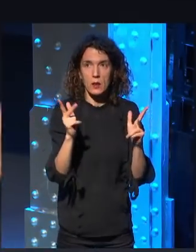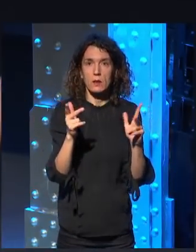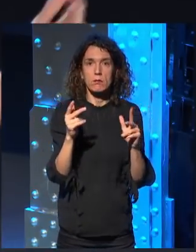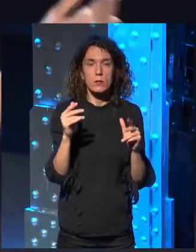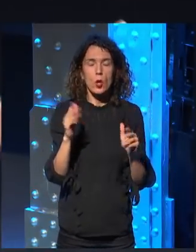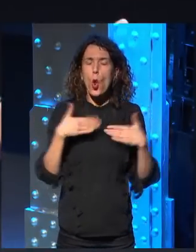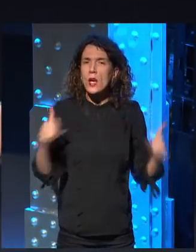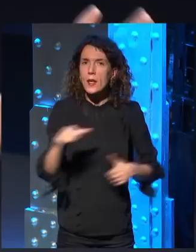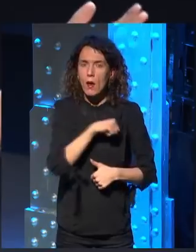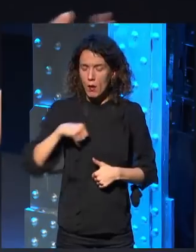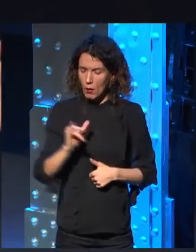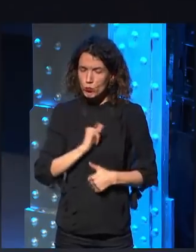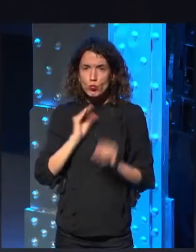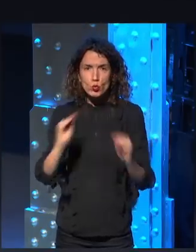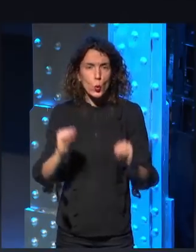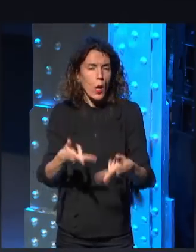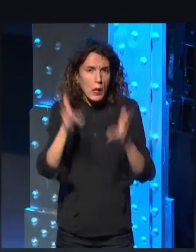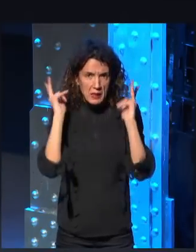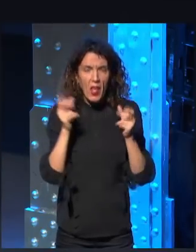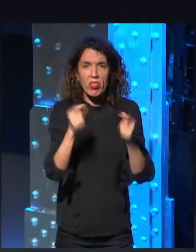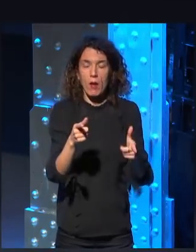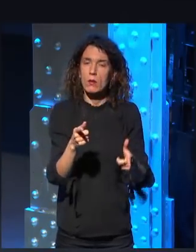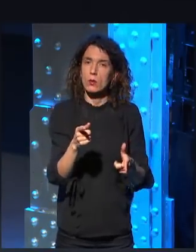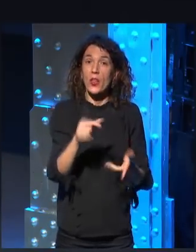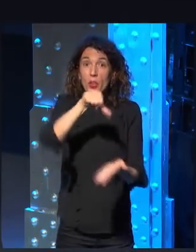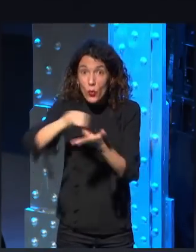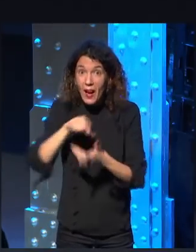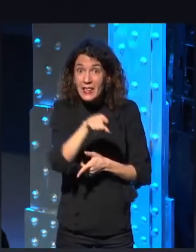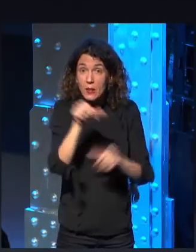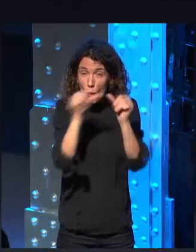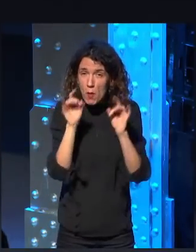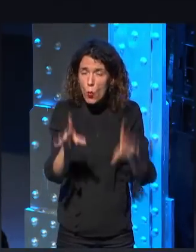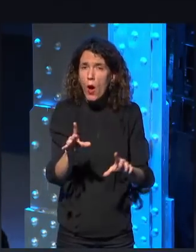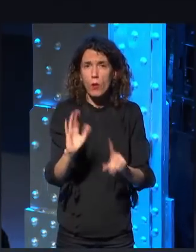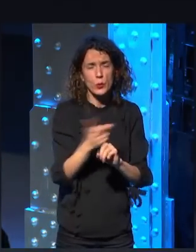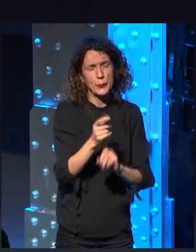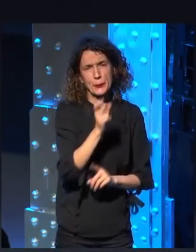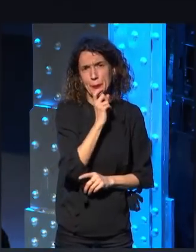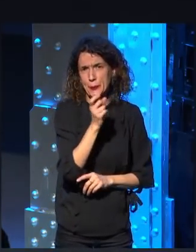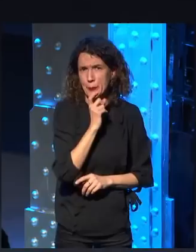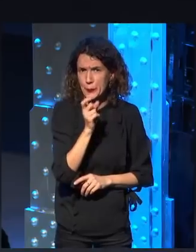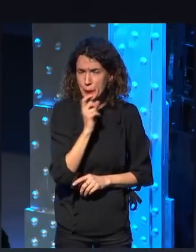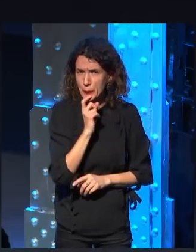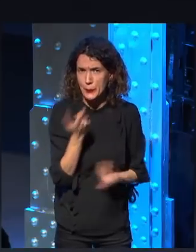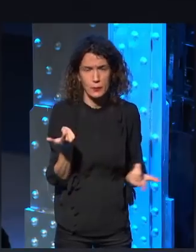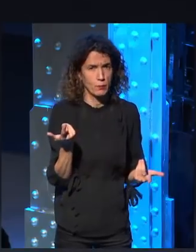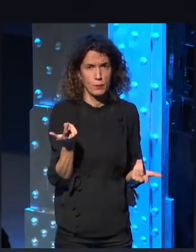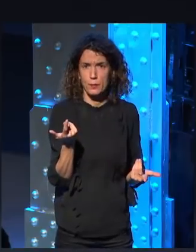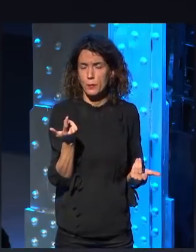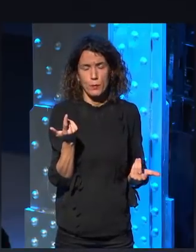ser lo que quieren ser. Qué difícil encontrar ciudades así ahora, ¿no? Donde los